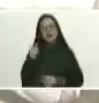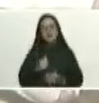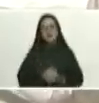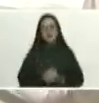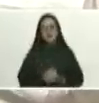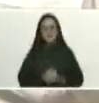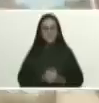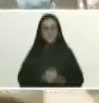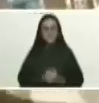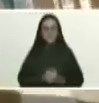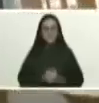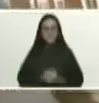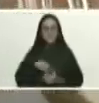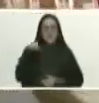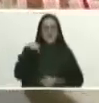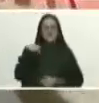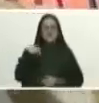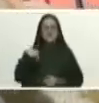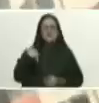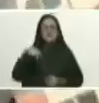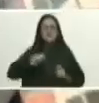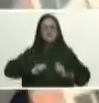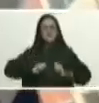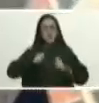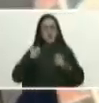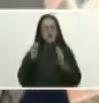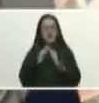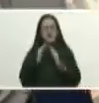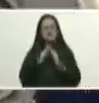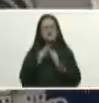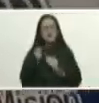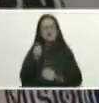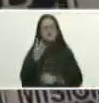Adriana, aquí en la entrega de la vivienda